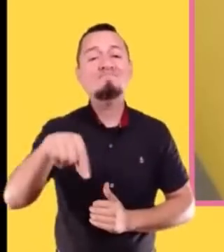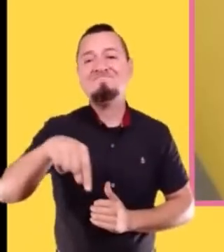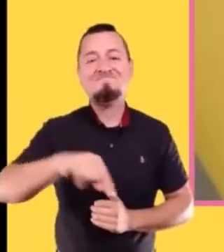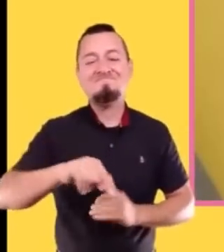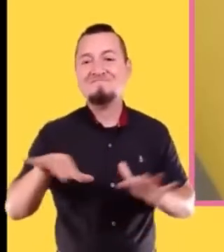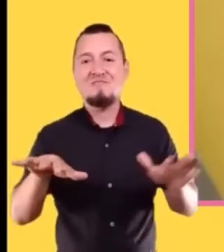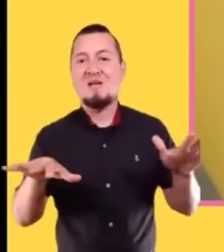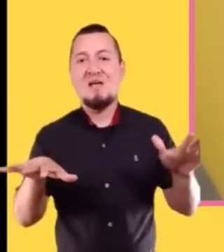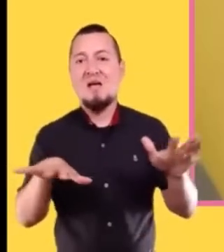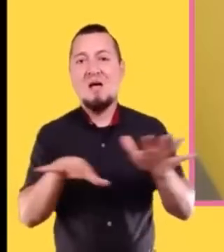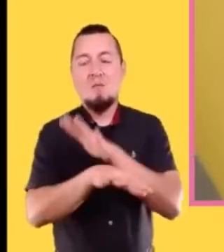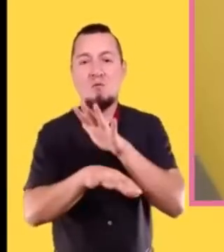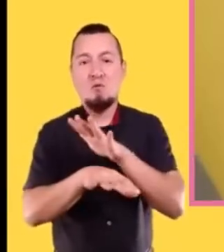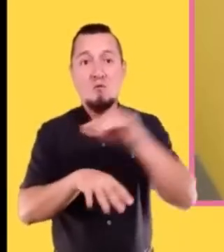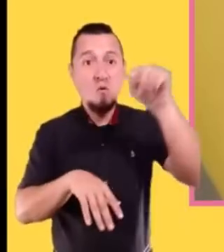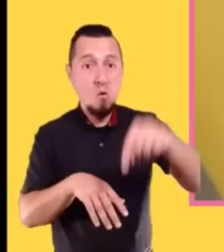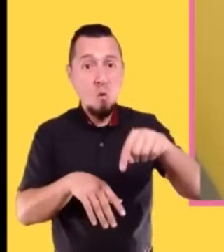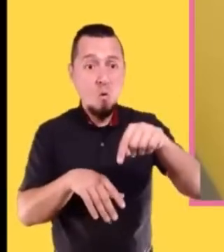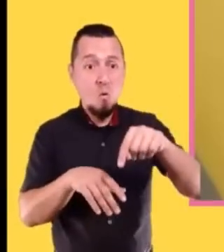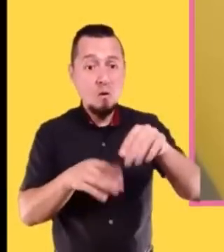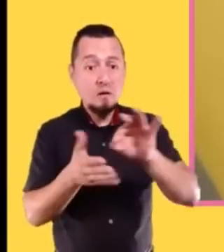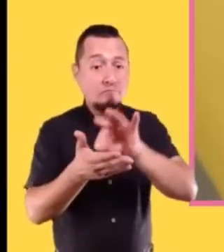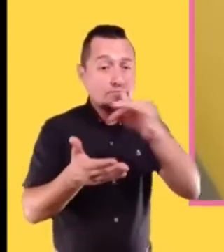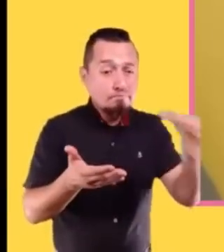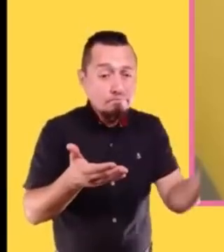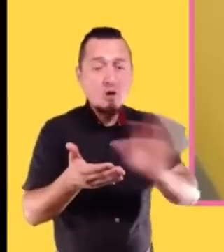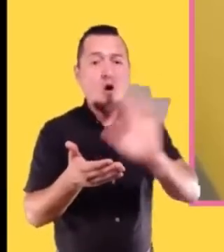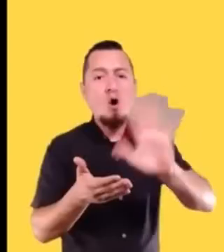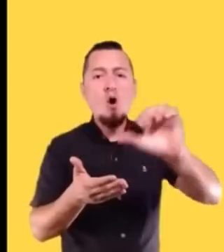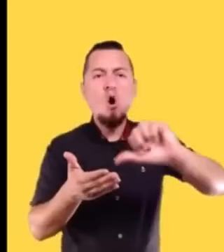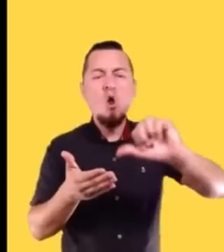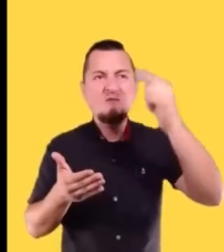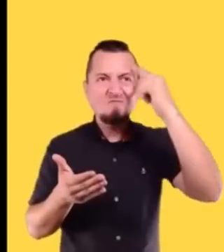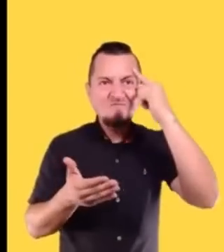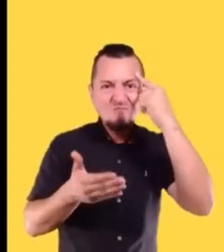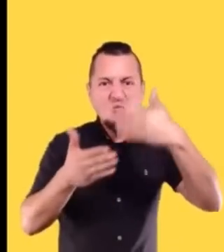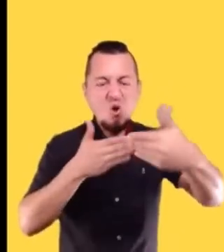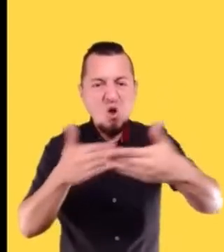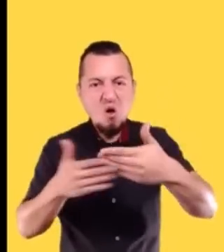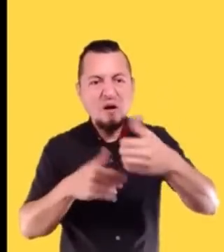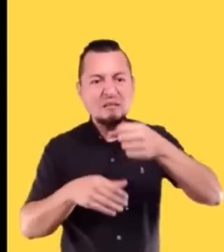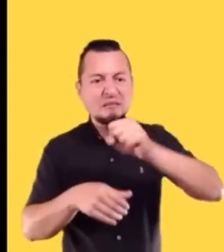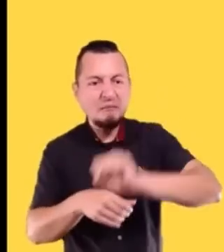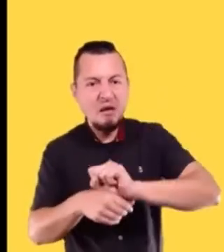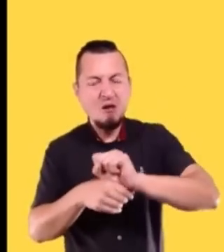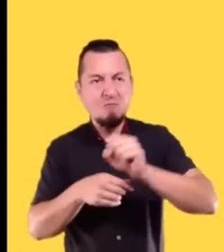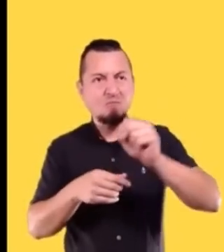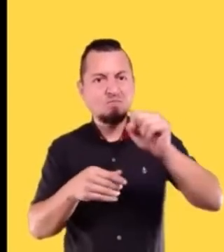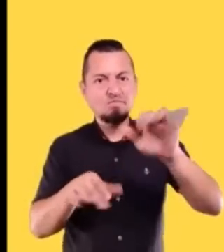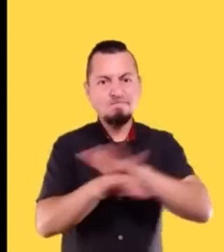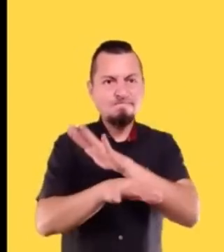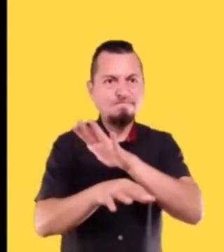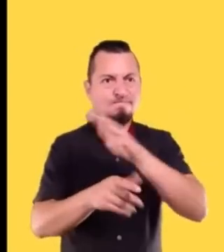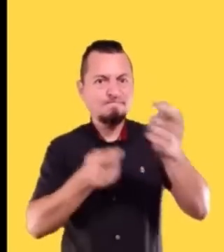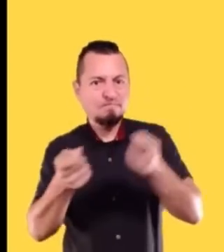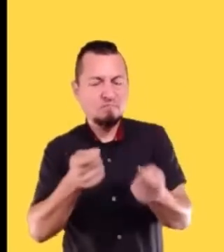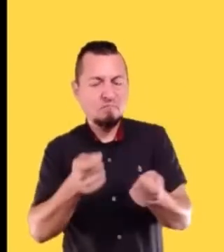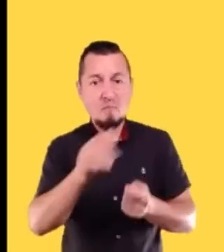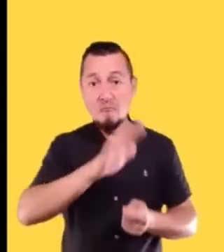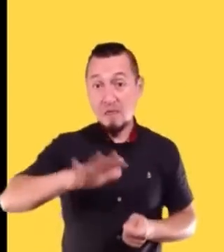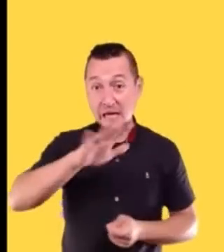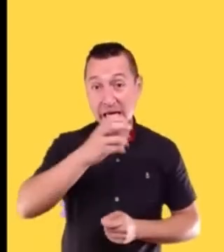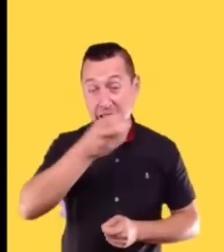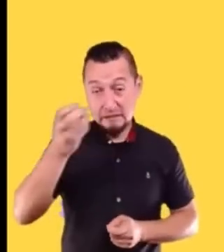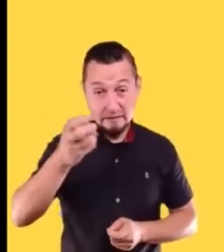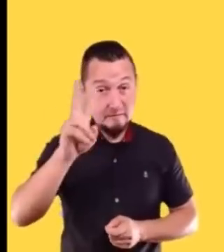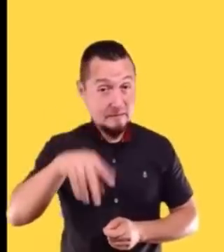que no están preparados, creo que es un gran desafío, en días, en semanas, en un verano, tener esto listo, de verdad que es muy complejo. A